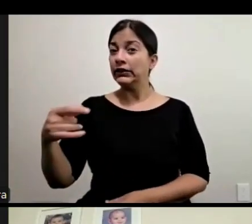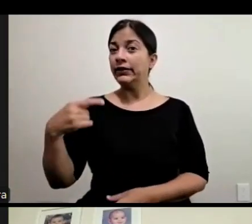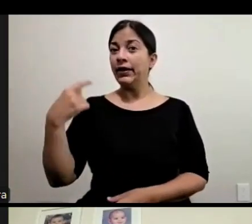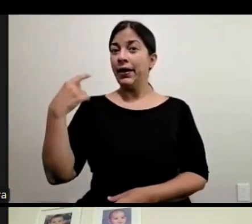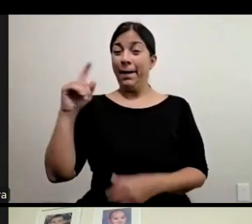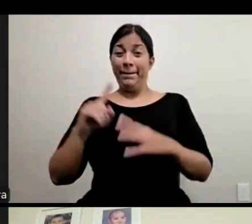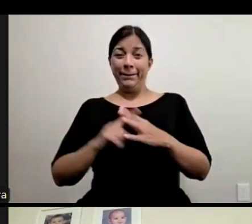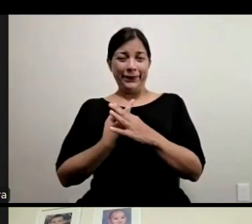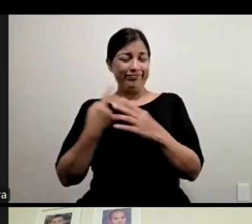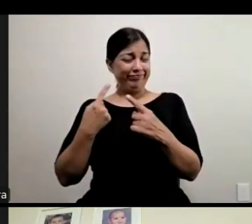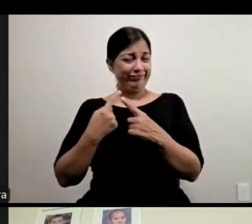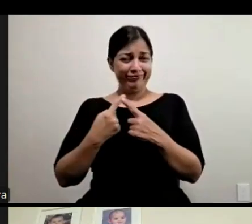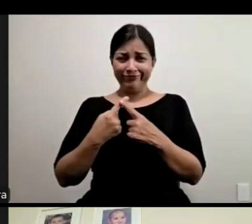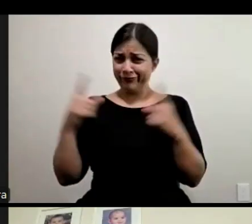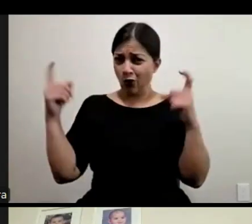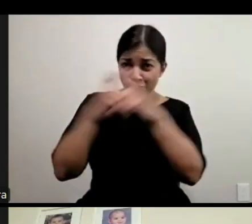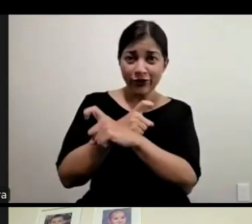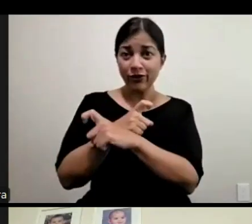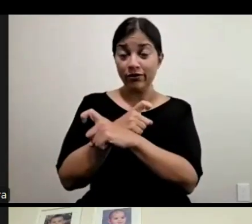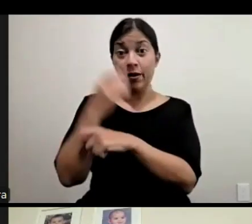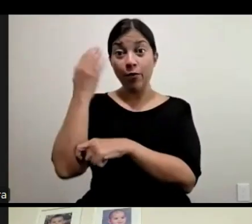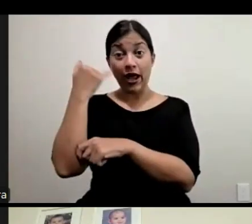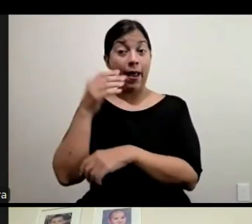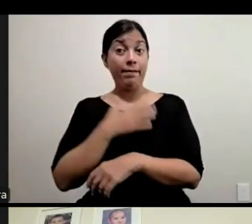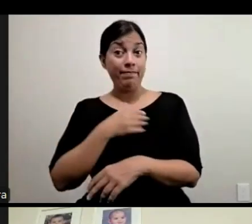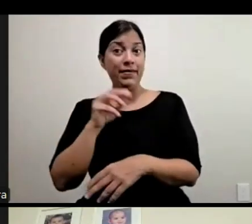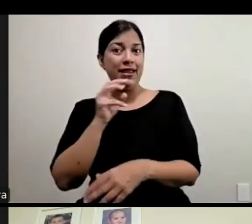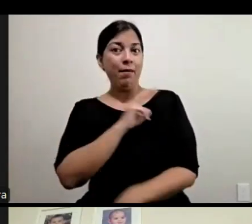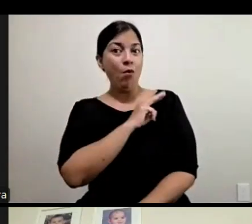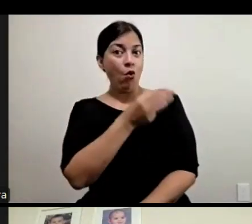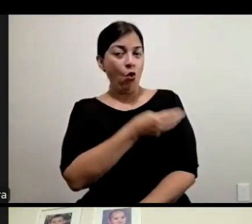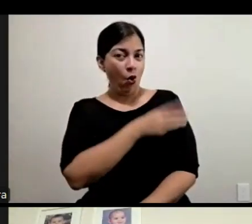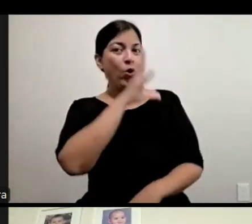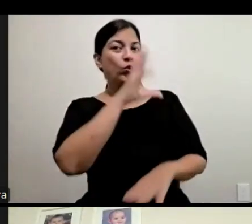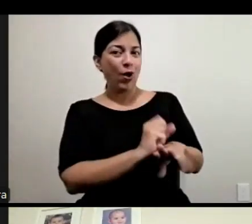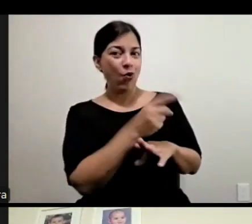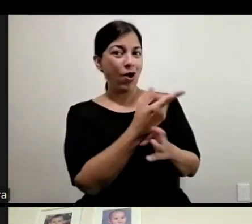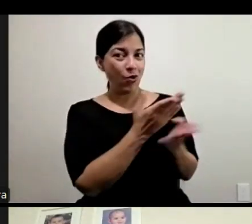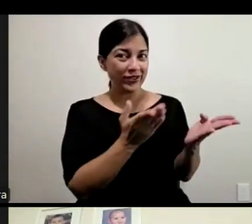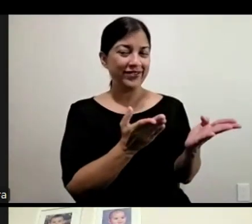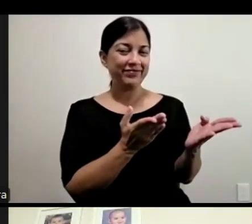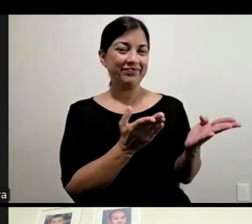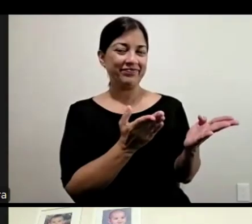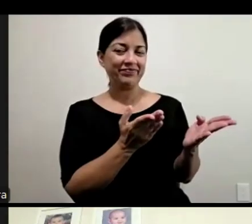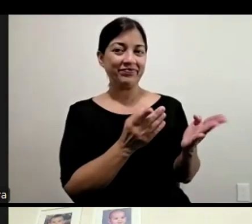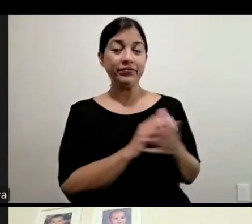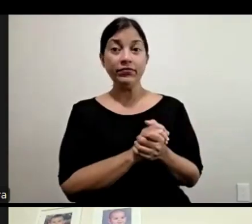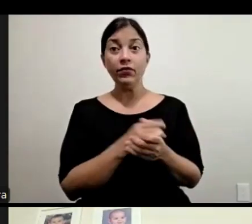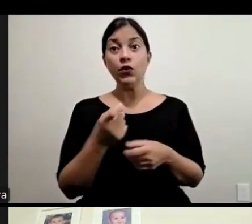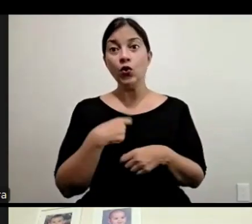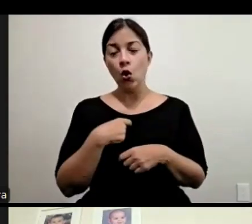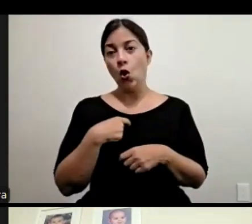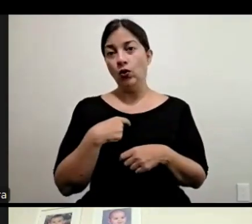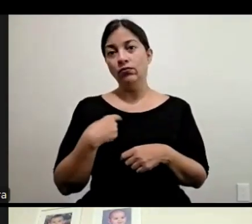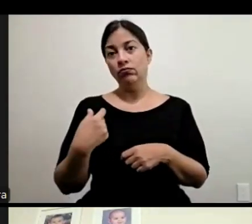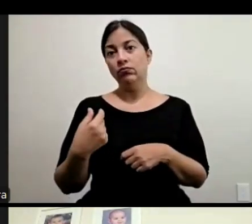porque ya la mecánica muscular estaba acostumbrada a una cosa. Exacto. ¿No? Y tuve que pelear conmigo